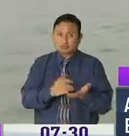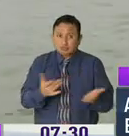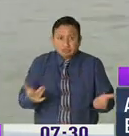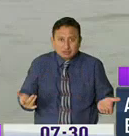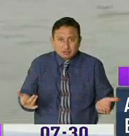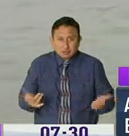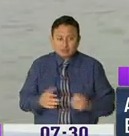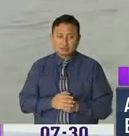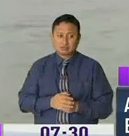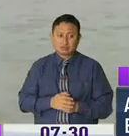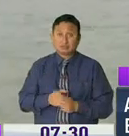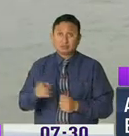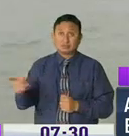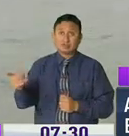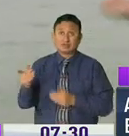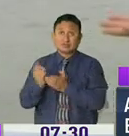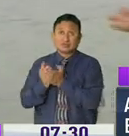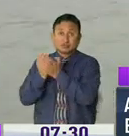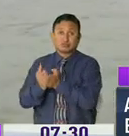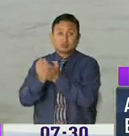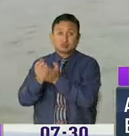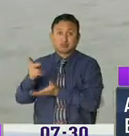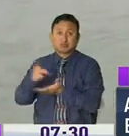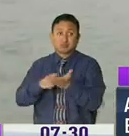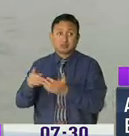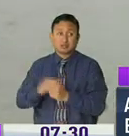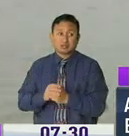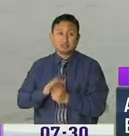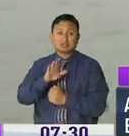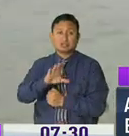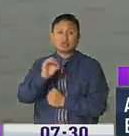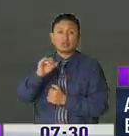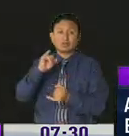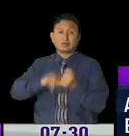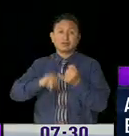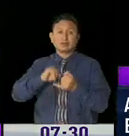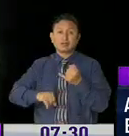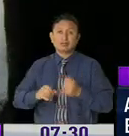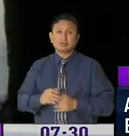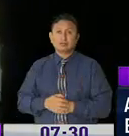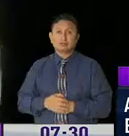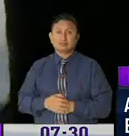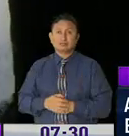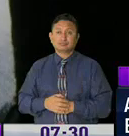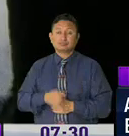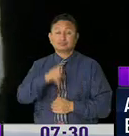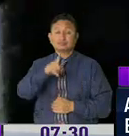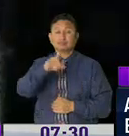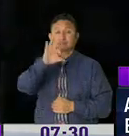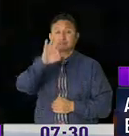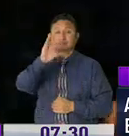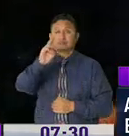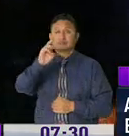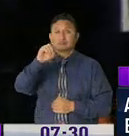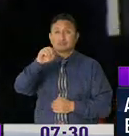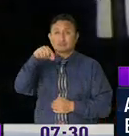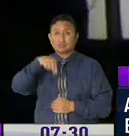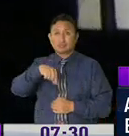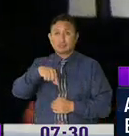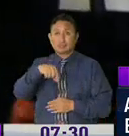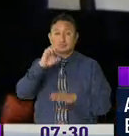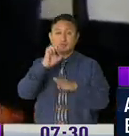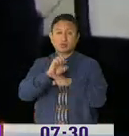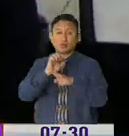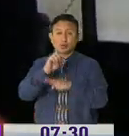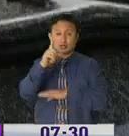embarcaciones apenas terminaban pagando hasta 50 centavos. Desde 1960, el país contó con la Ley de Policía Marítima,